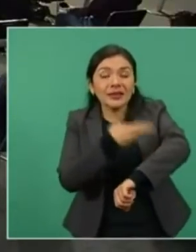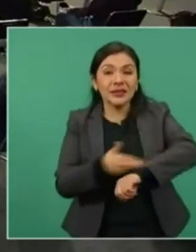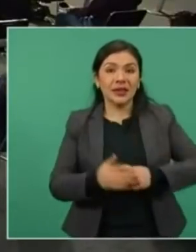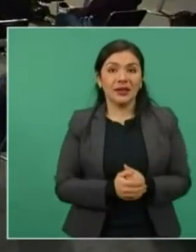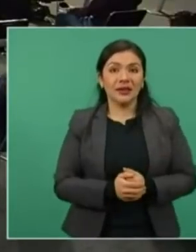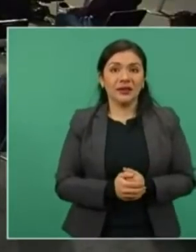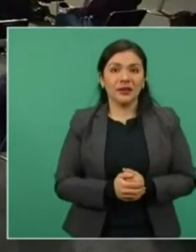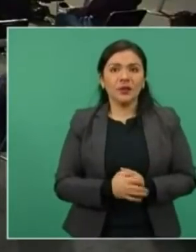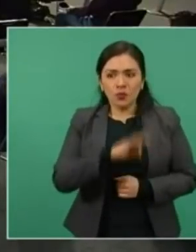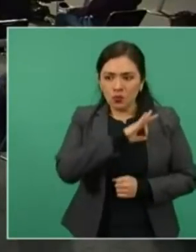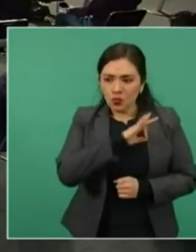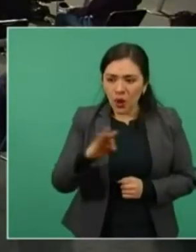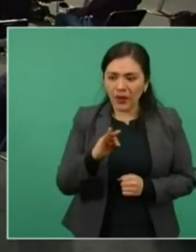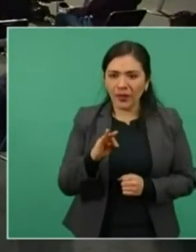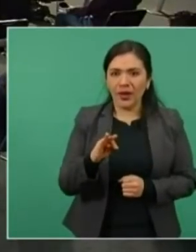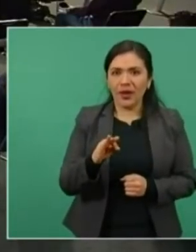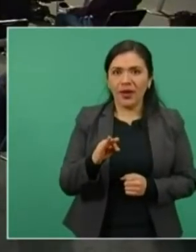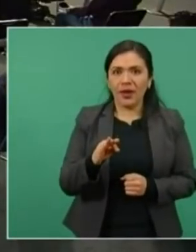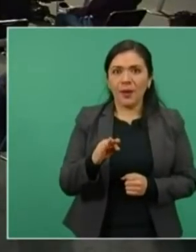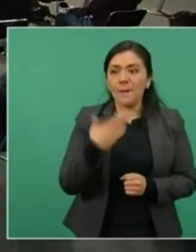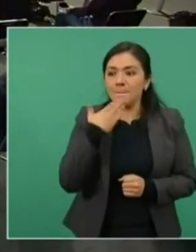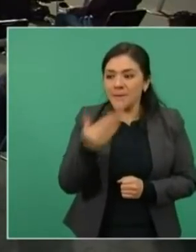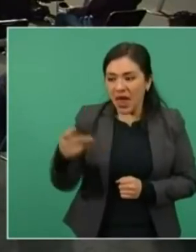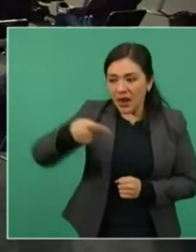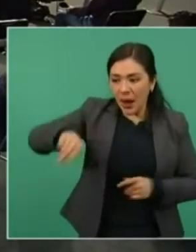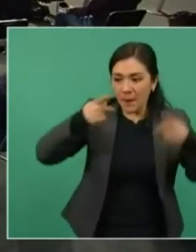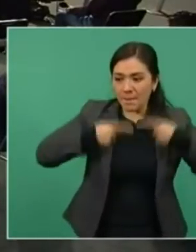el abrir los cauces democráticos